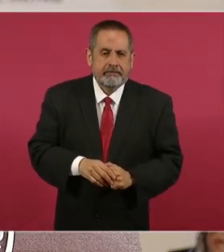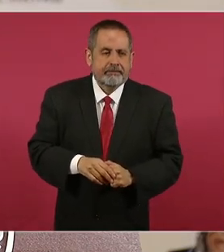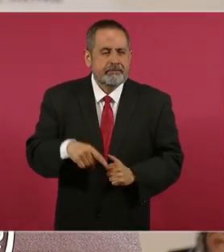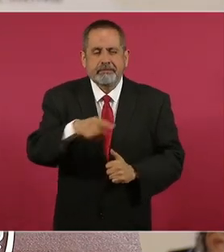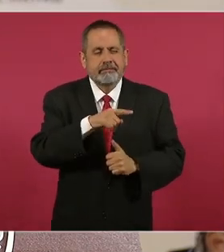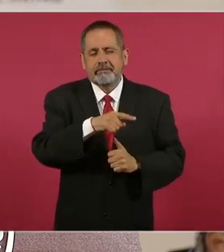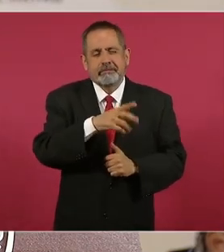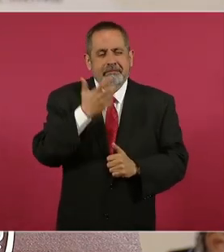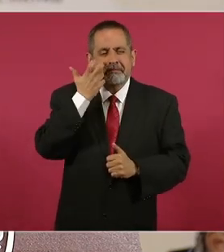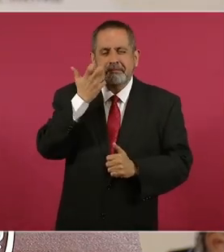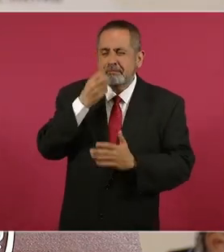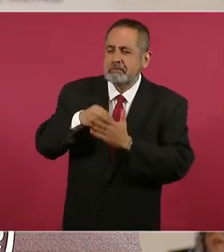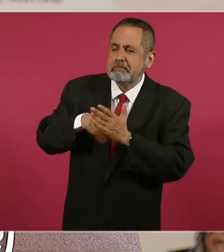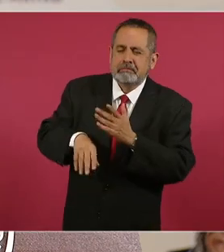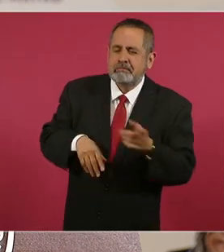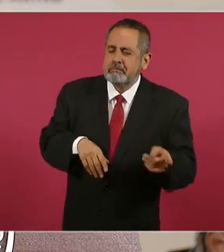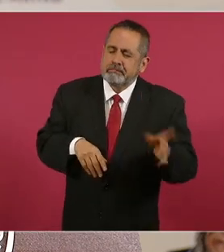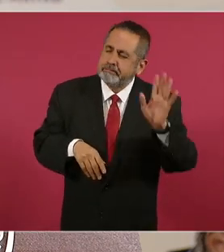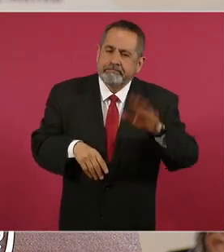sesgada,